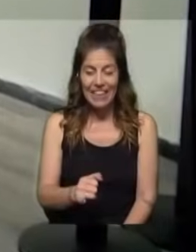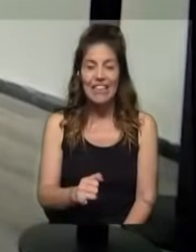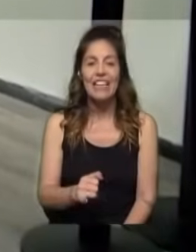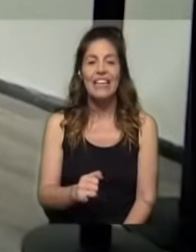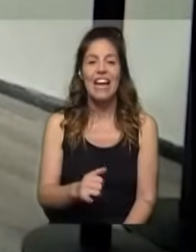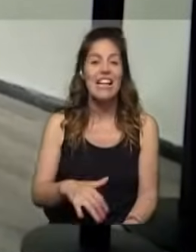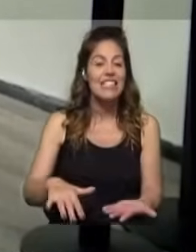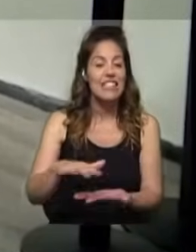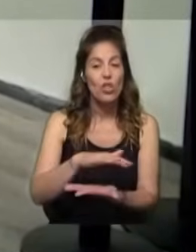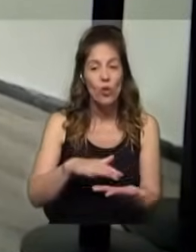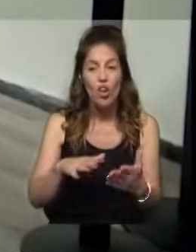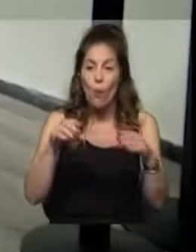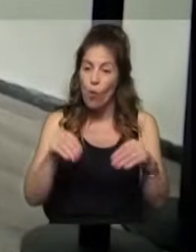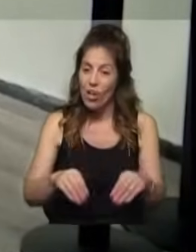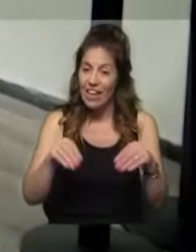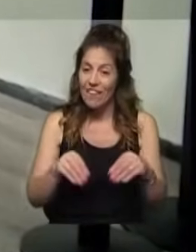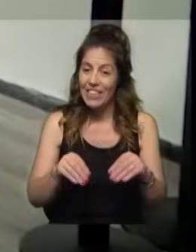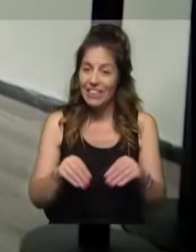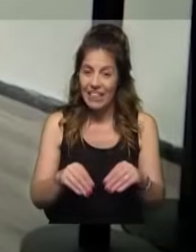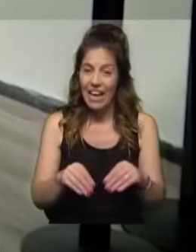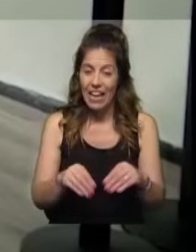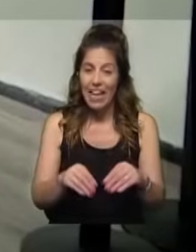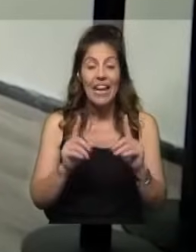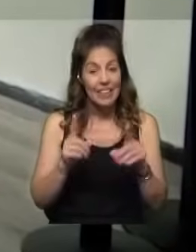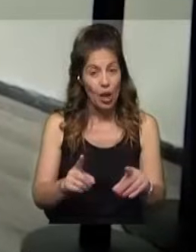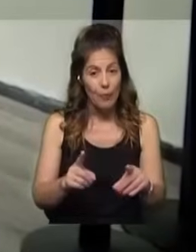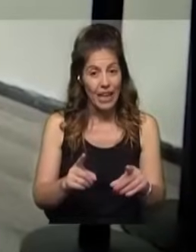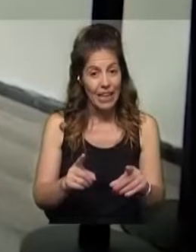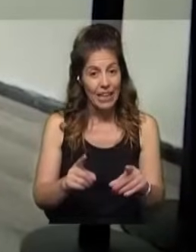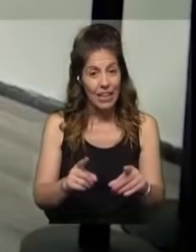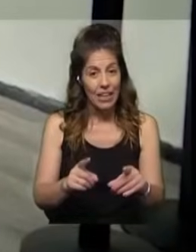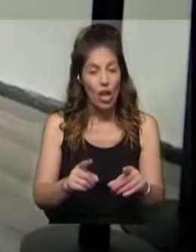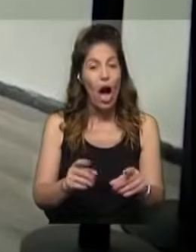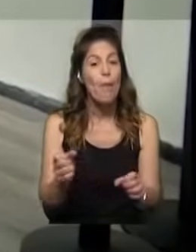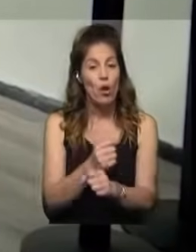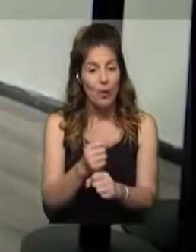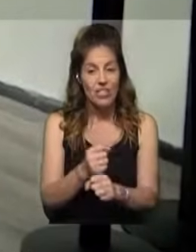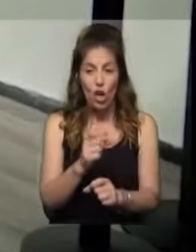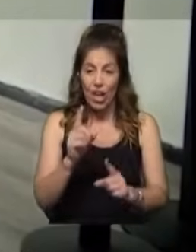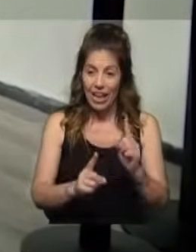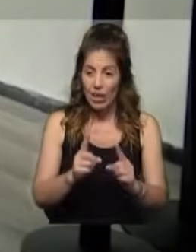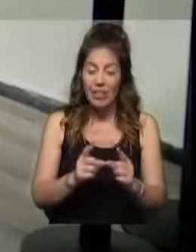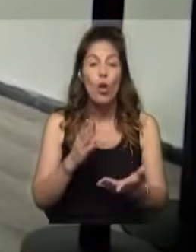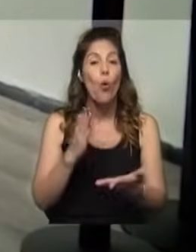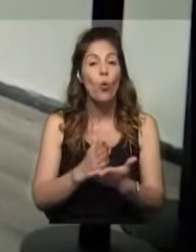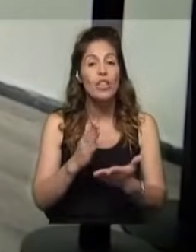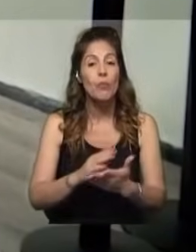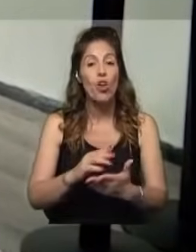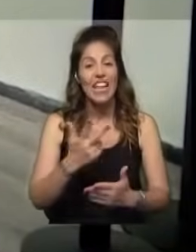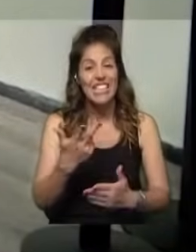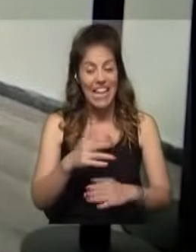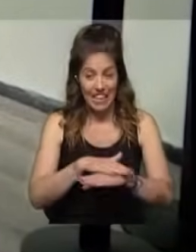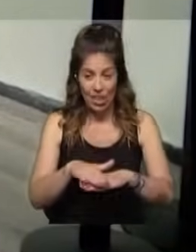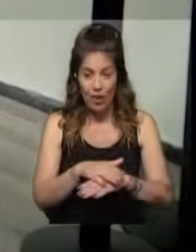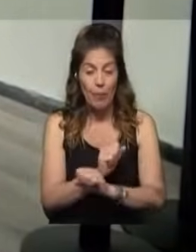situación de vulnerabilidad y tener cierto rendimiento académico esto último para los que ya estén en nivel terciario para así poder